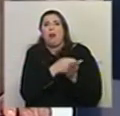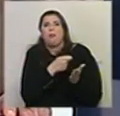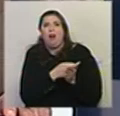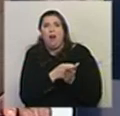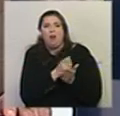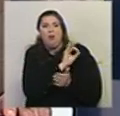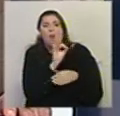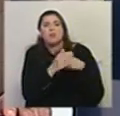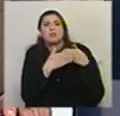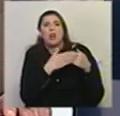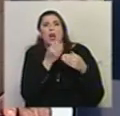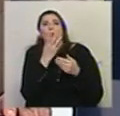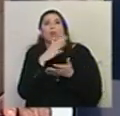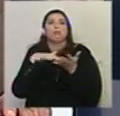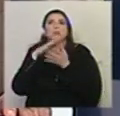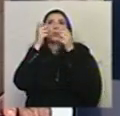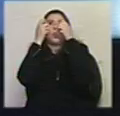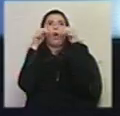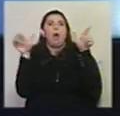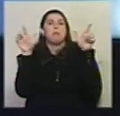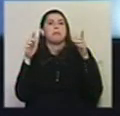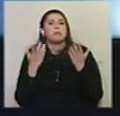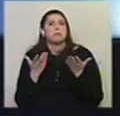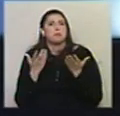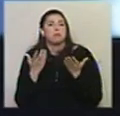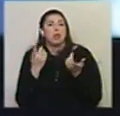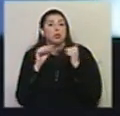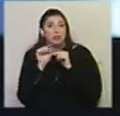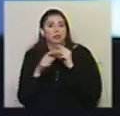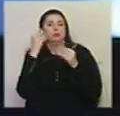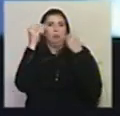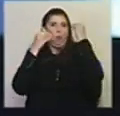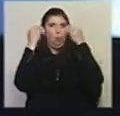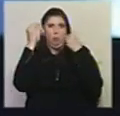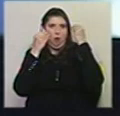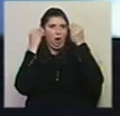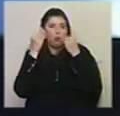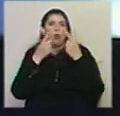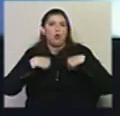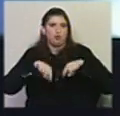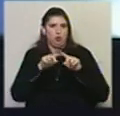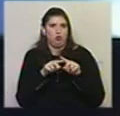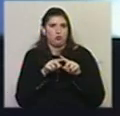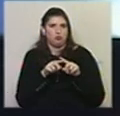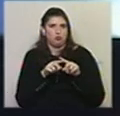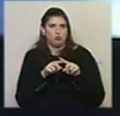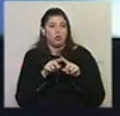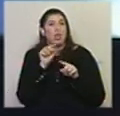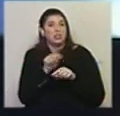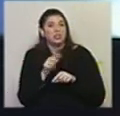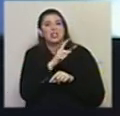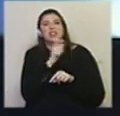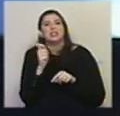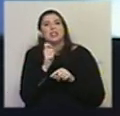abogado, porque vive en una zona rural. En esos intentamos preocuparnos desde el consultorio, y ese es el 100% de los casos